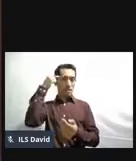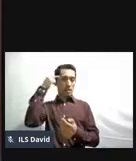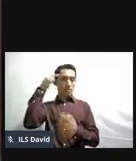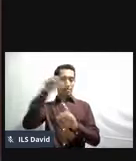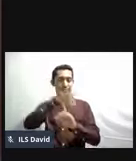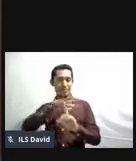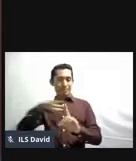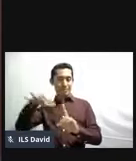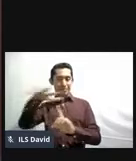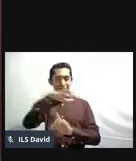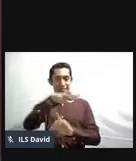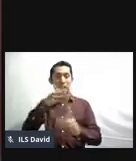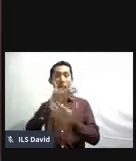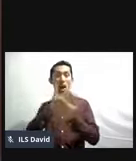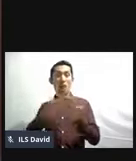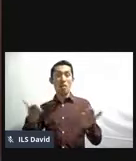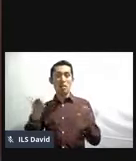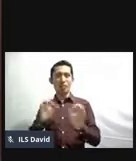viviendo, hay